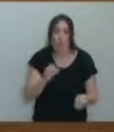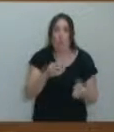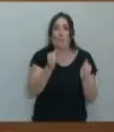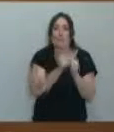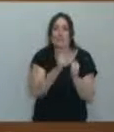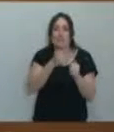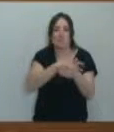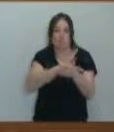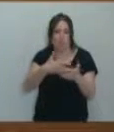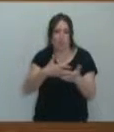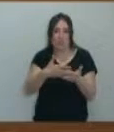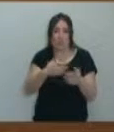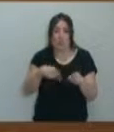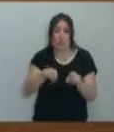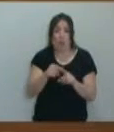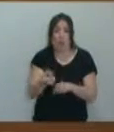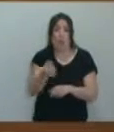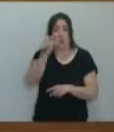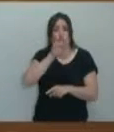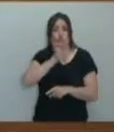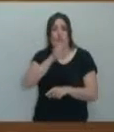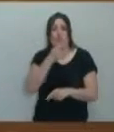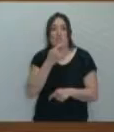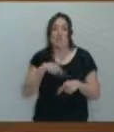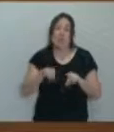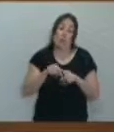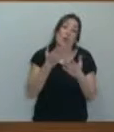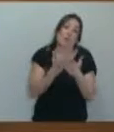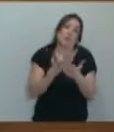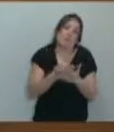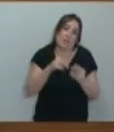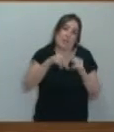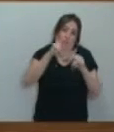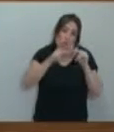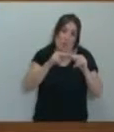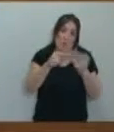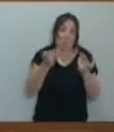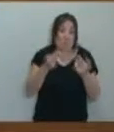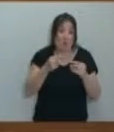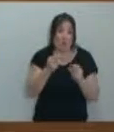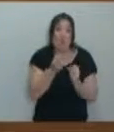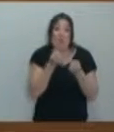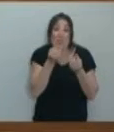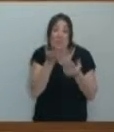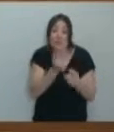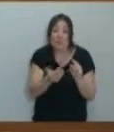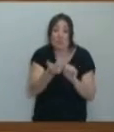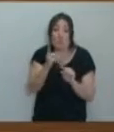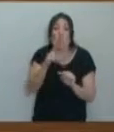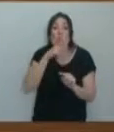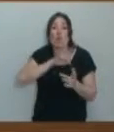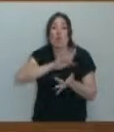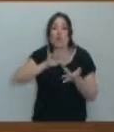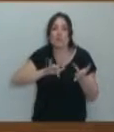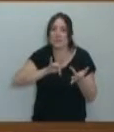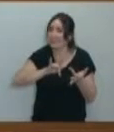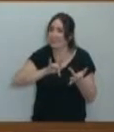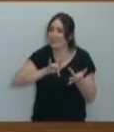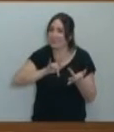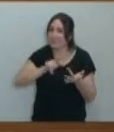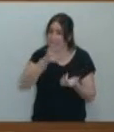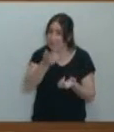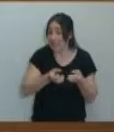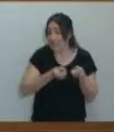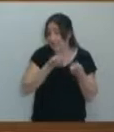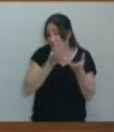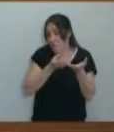Estado, para justificar la obra. Y que no haya llegado a esas cifras no es por la crisis. Esta es una información publicada, quiero entender